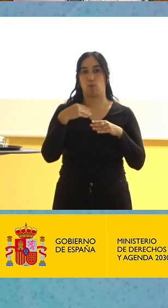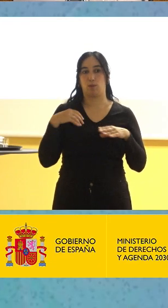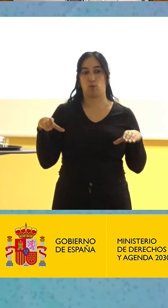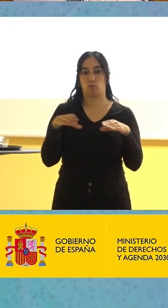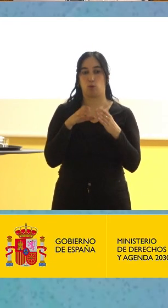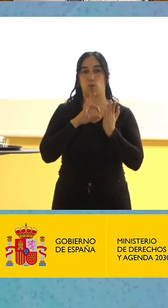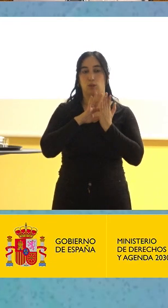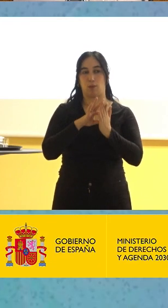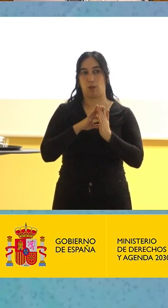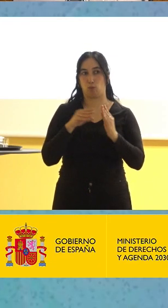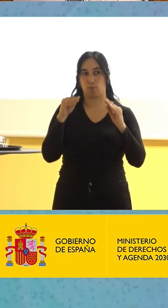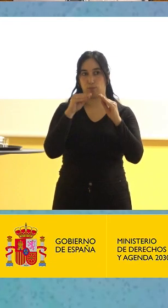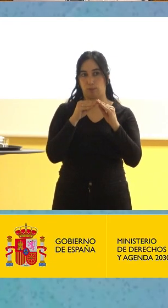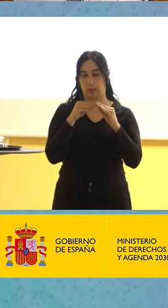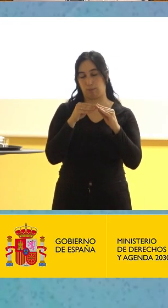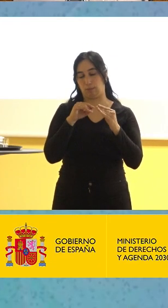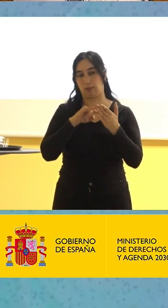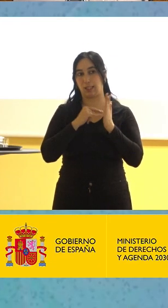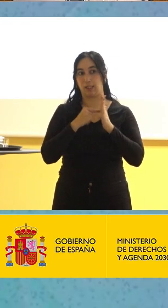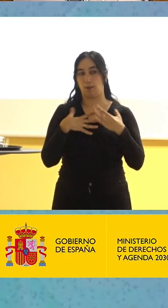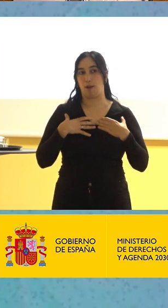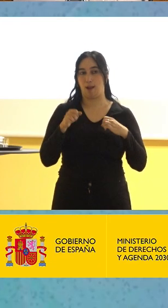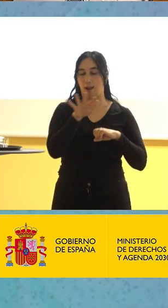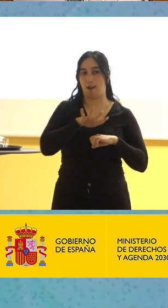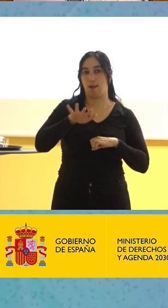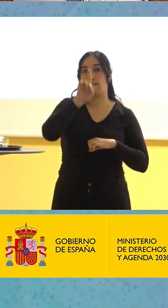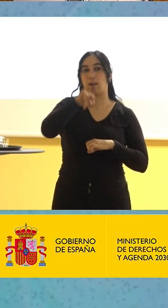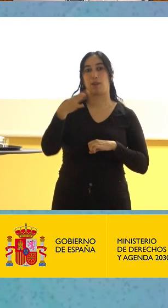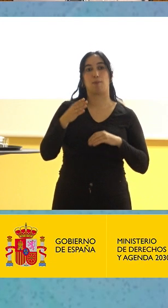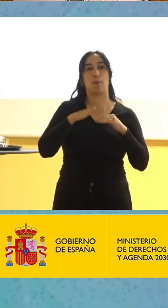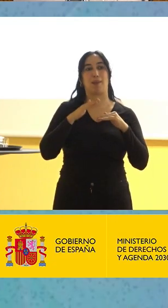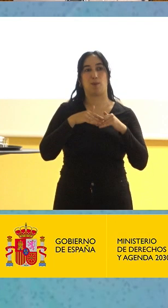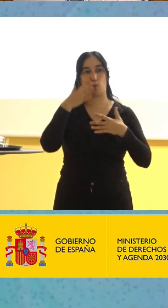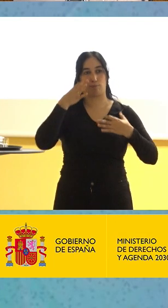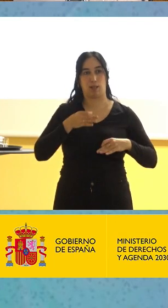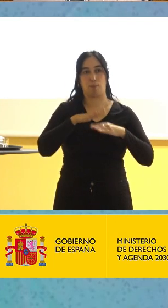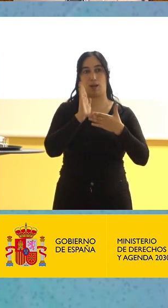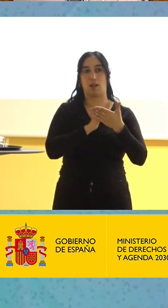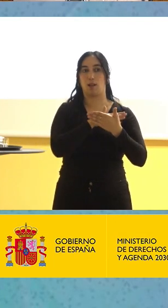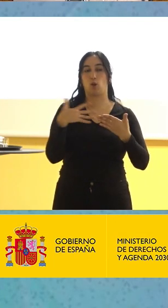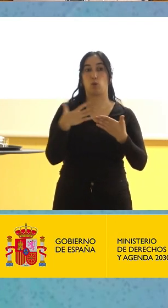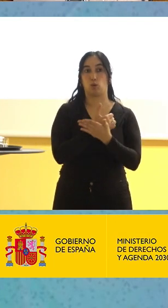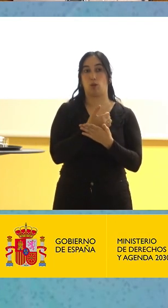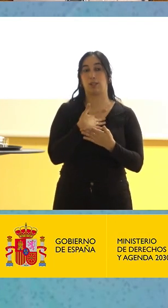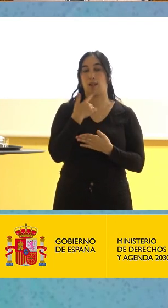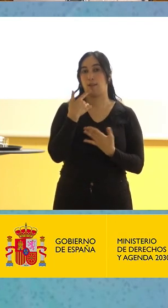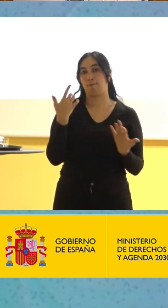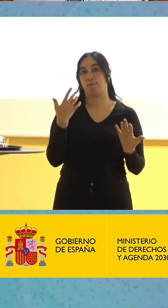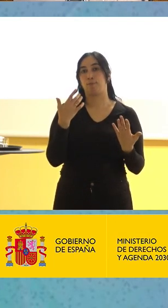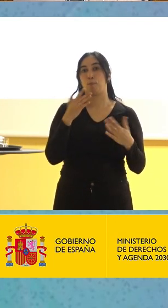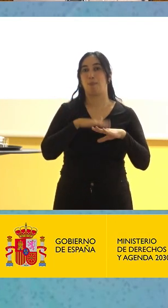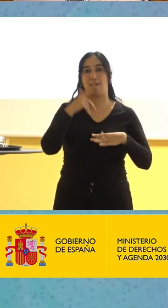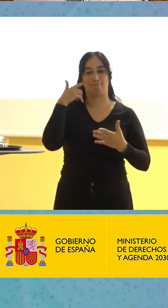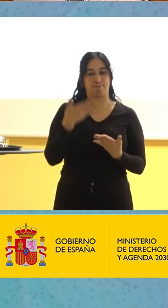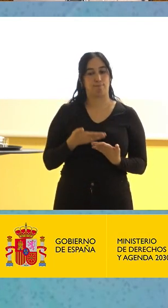común del SNS y que tuviera unos mínimos garantizados para todas las comunidades autónomas, de manera que se